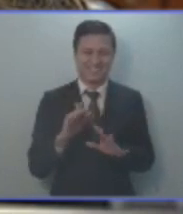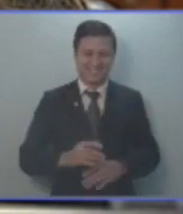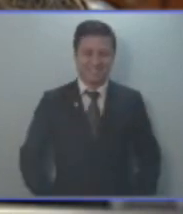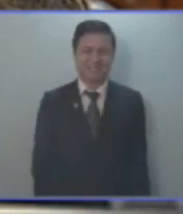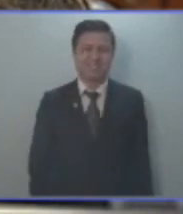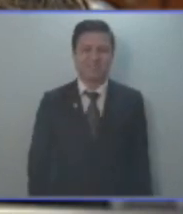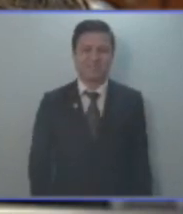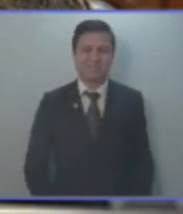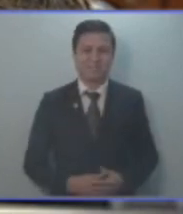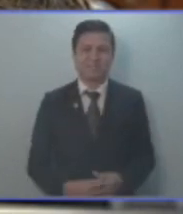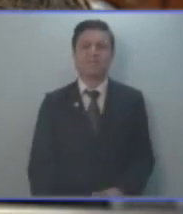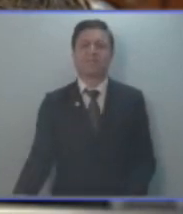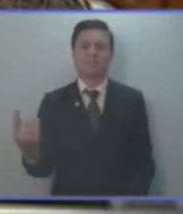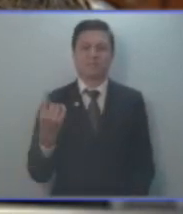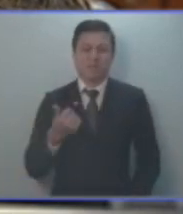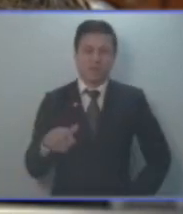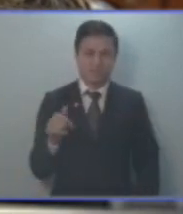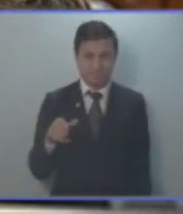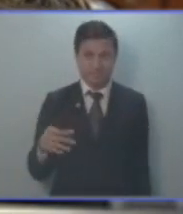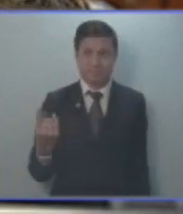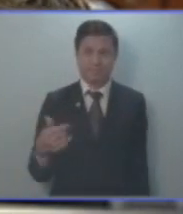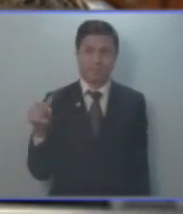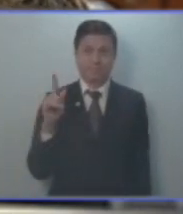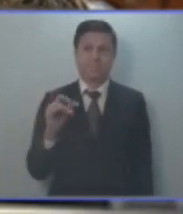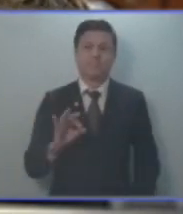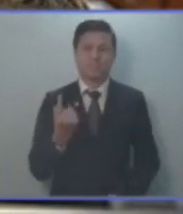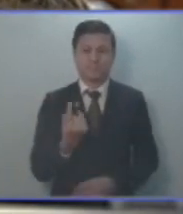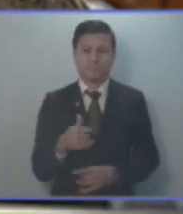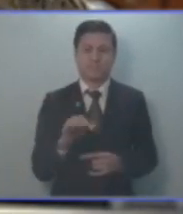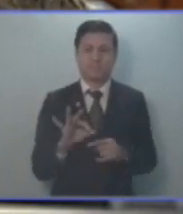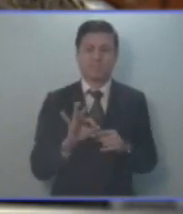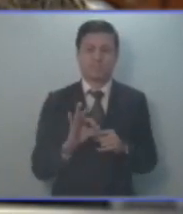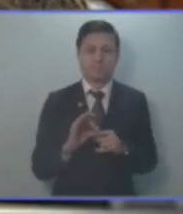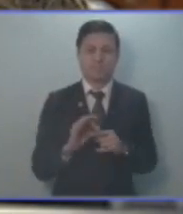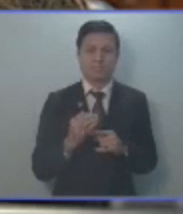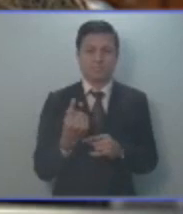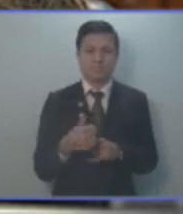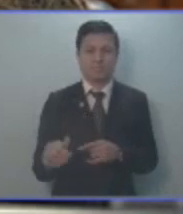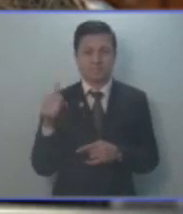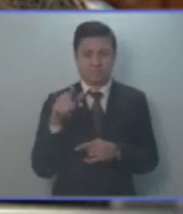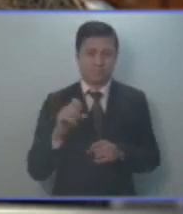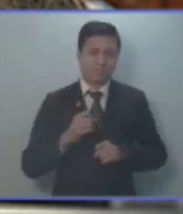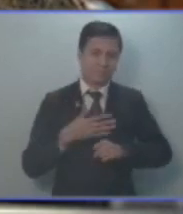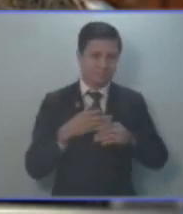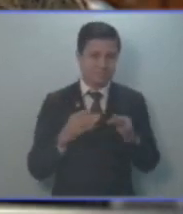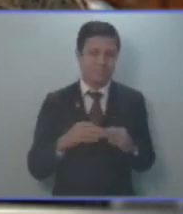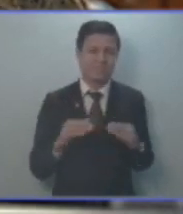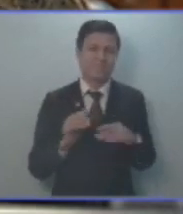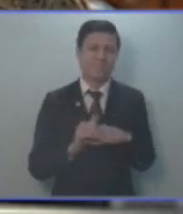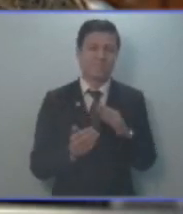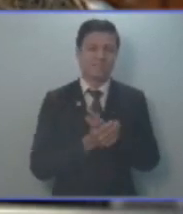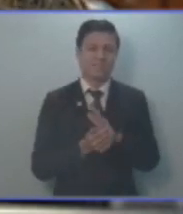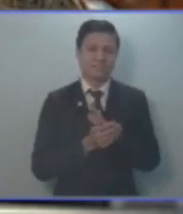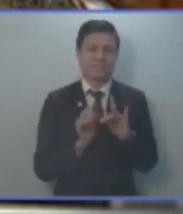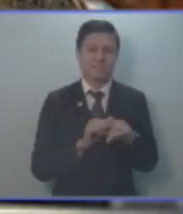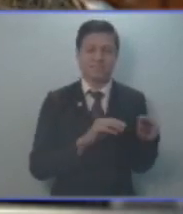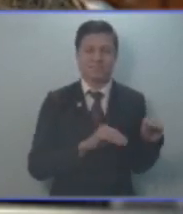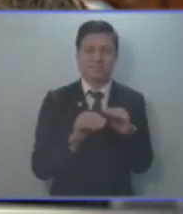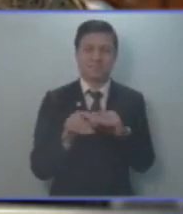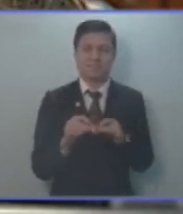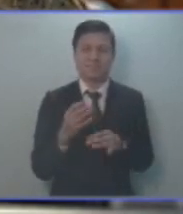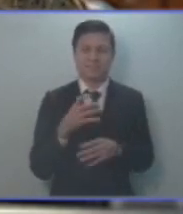de un funcionamiento anunció un funcionario con tanto poder que no sea sujeto